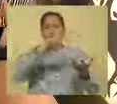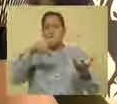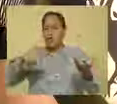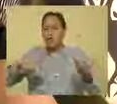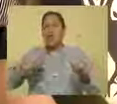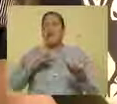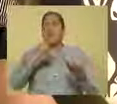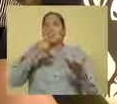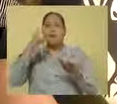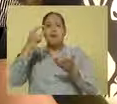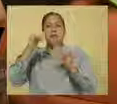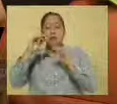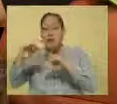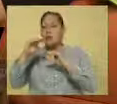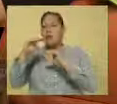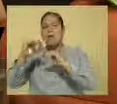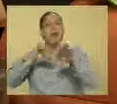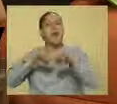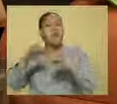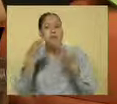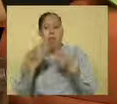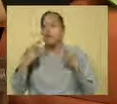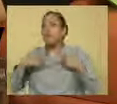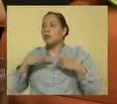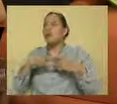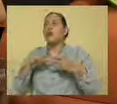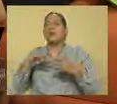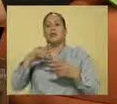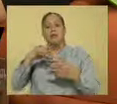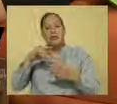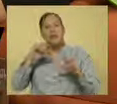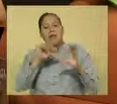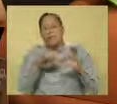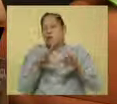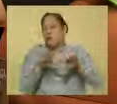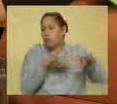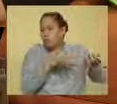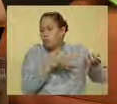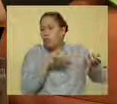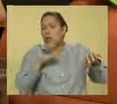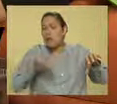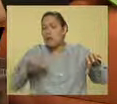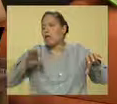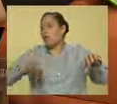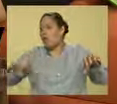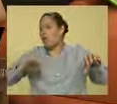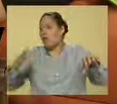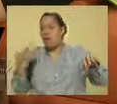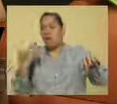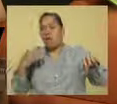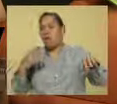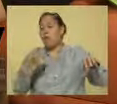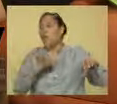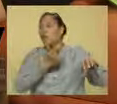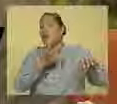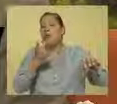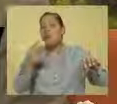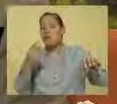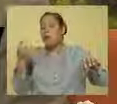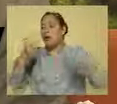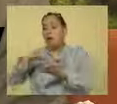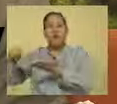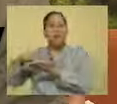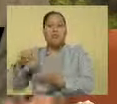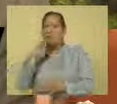estancada? No hay empleo, obviamente todo es un círculo vicioso y el consumo pues también está